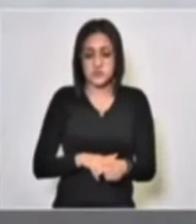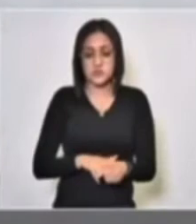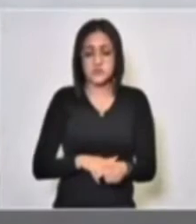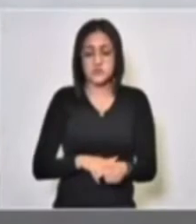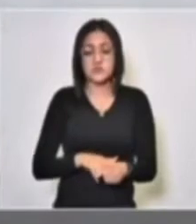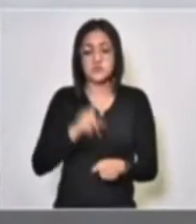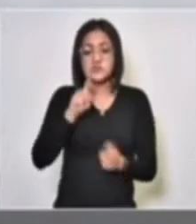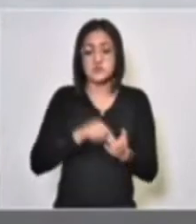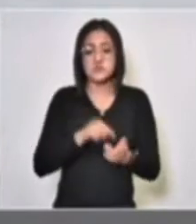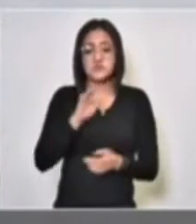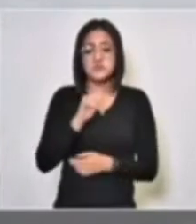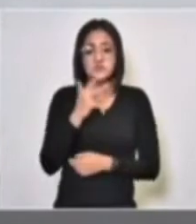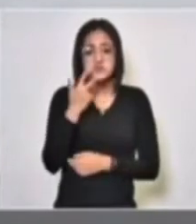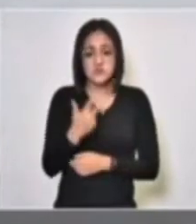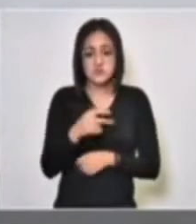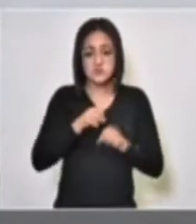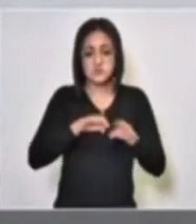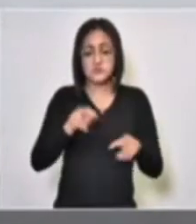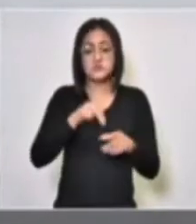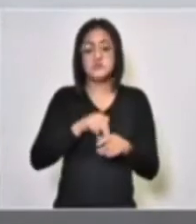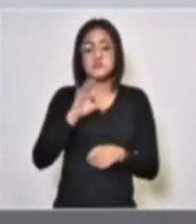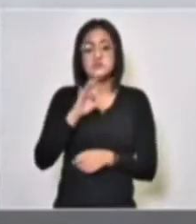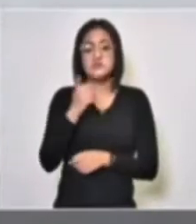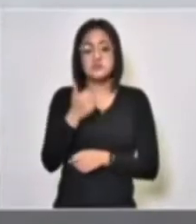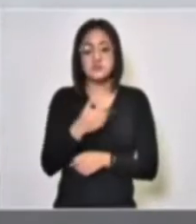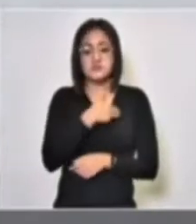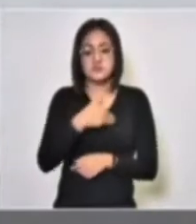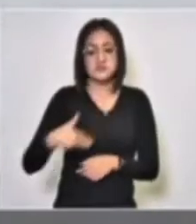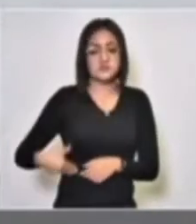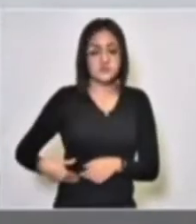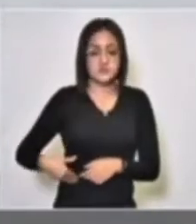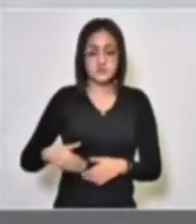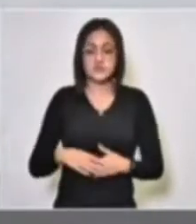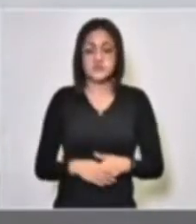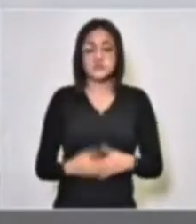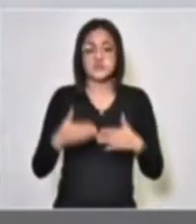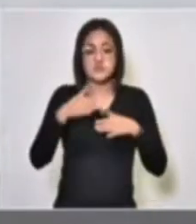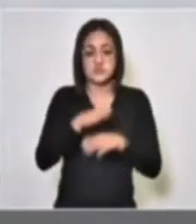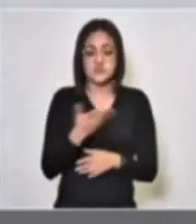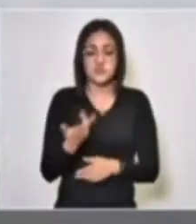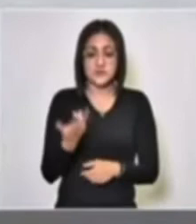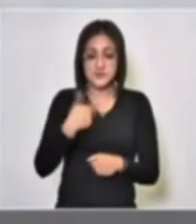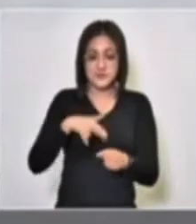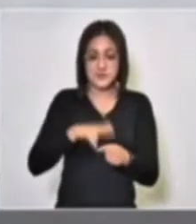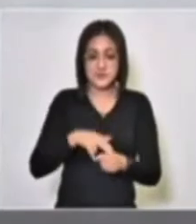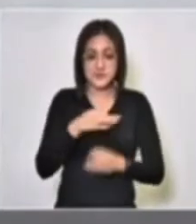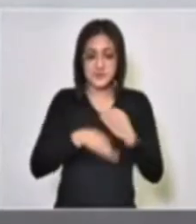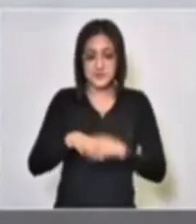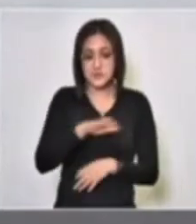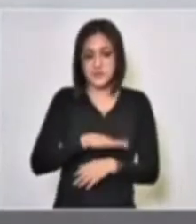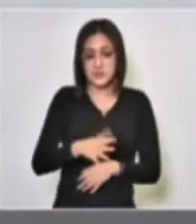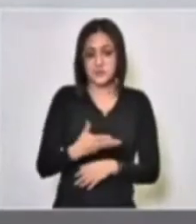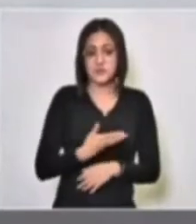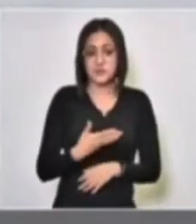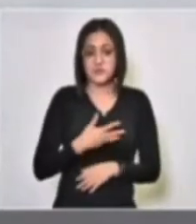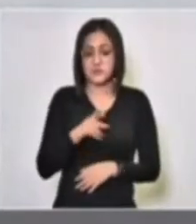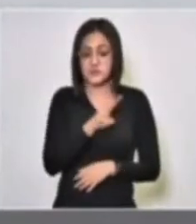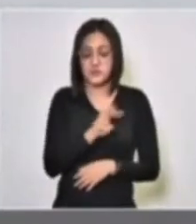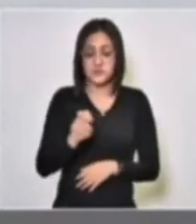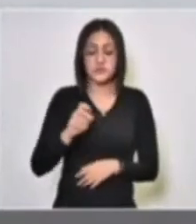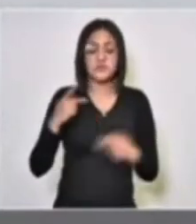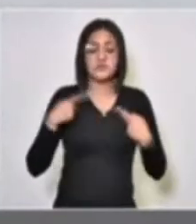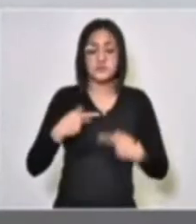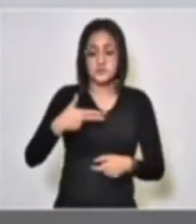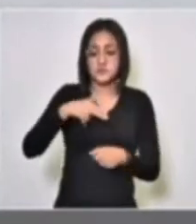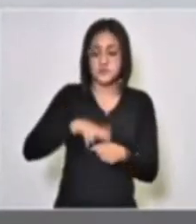hospitalizados, 1.058 distribuidos en 46 municipios. En lo que respecta a la hospitalización, en todo el sector tenemos 200